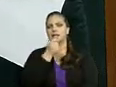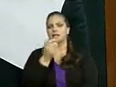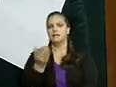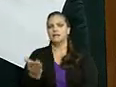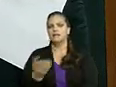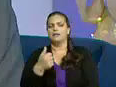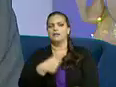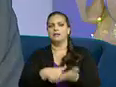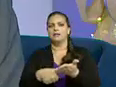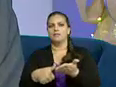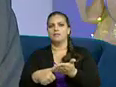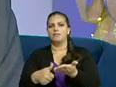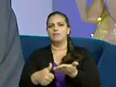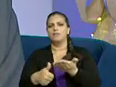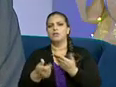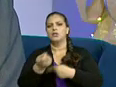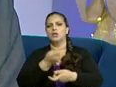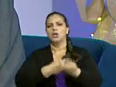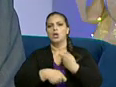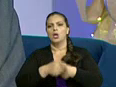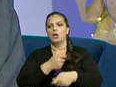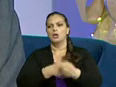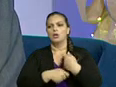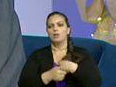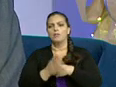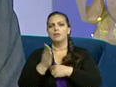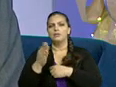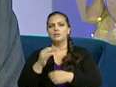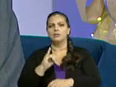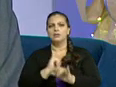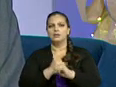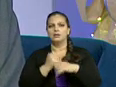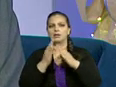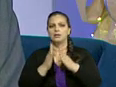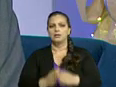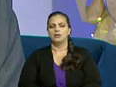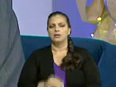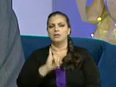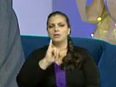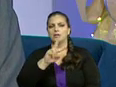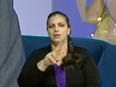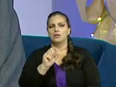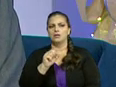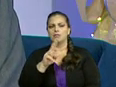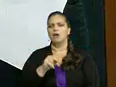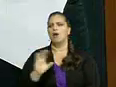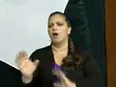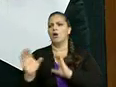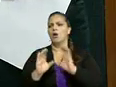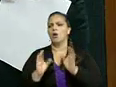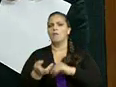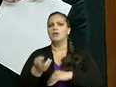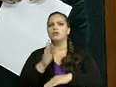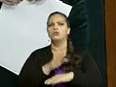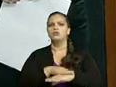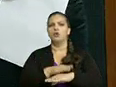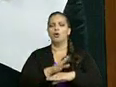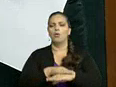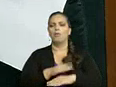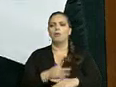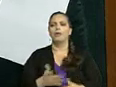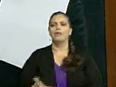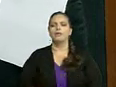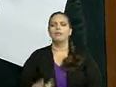del ministro de Comercio Exterior, ingeniero Iván Fontaneda. Con él estaremos hablando acerca de los desafíos